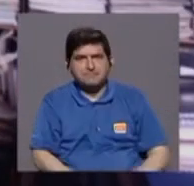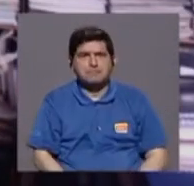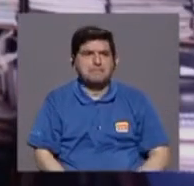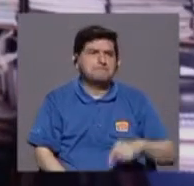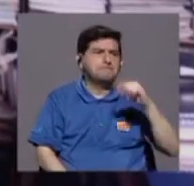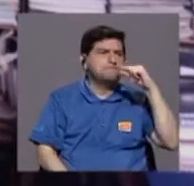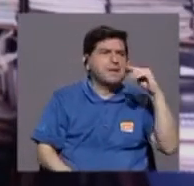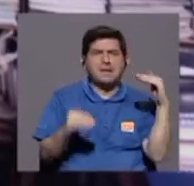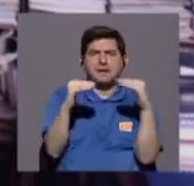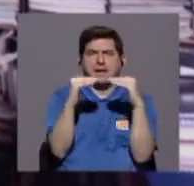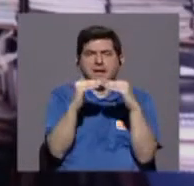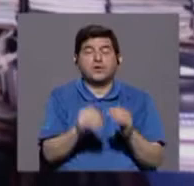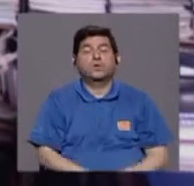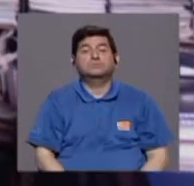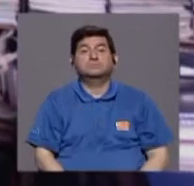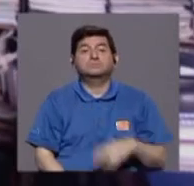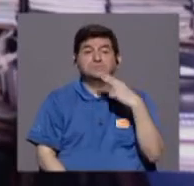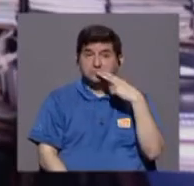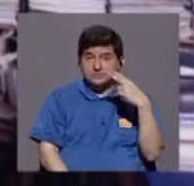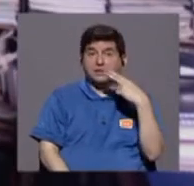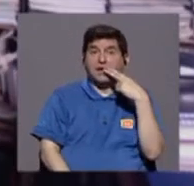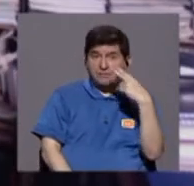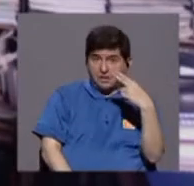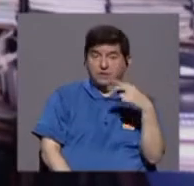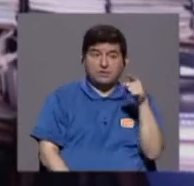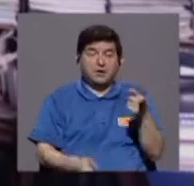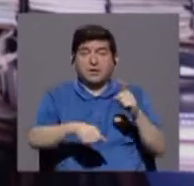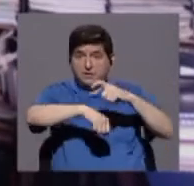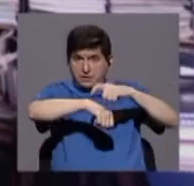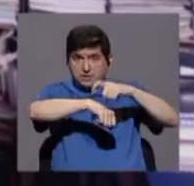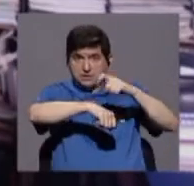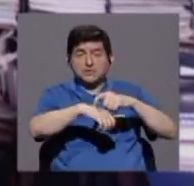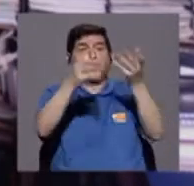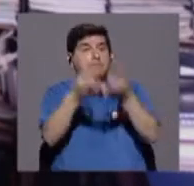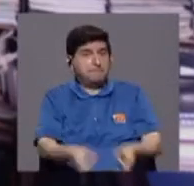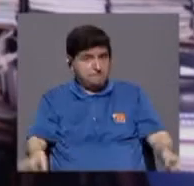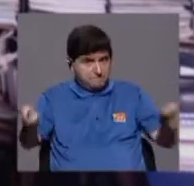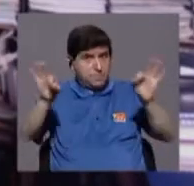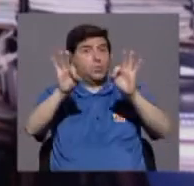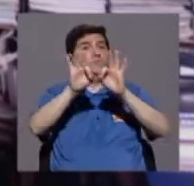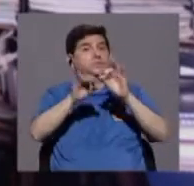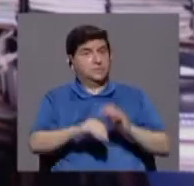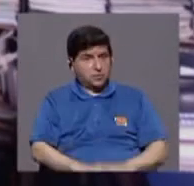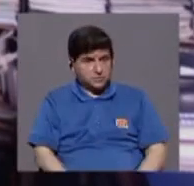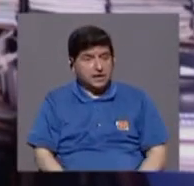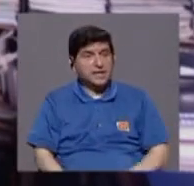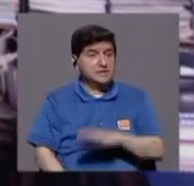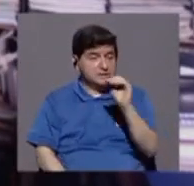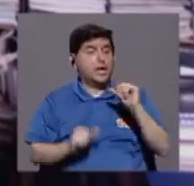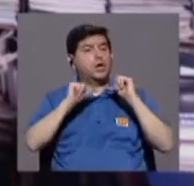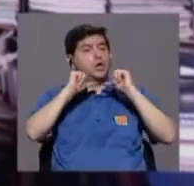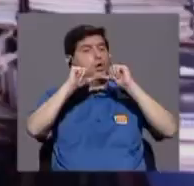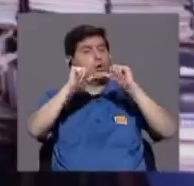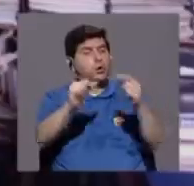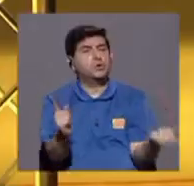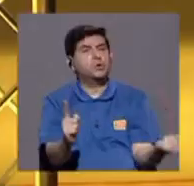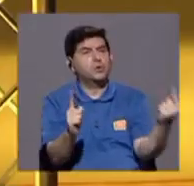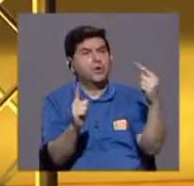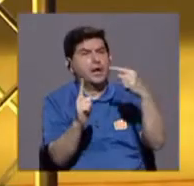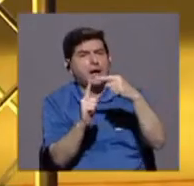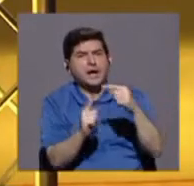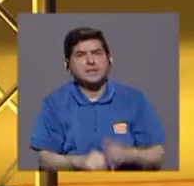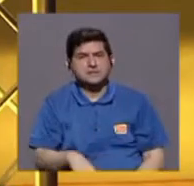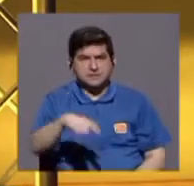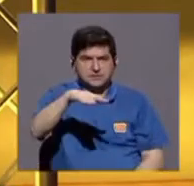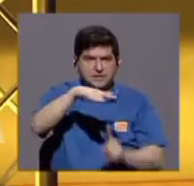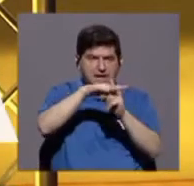pequeña escala. El tabaco tenía importancia todavía y la tendrá hasta ya el